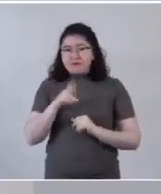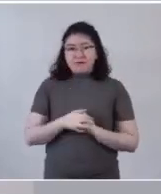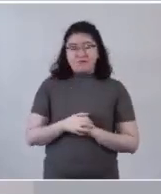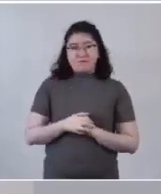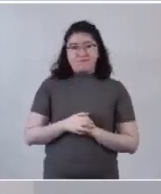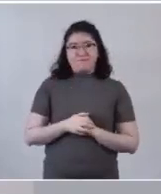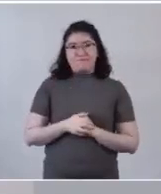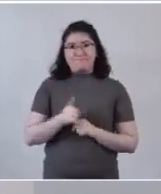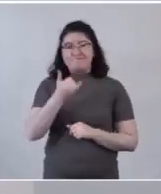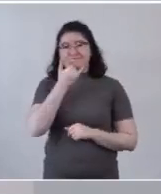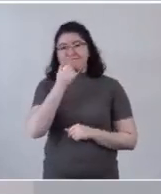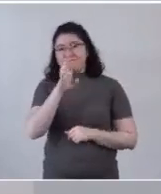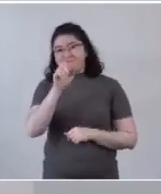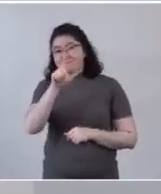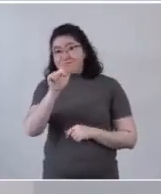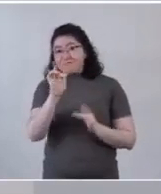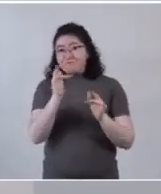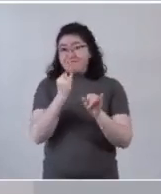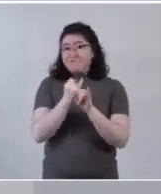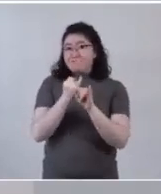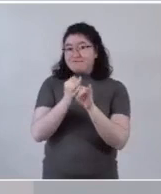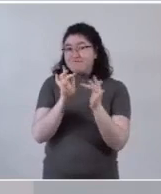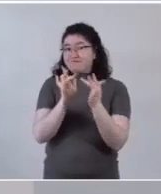conexión a internet.